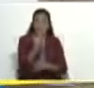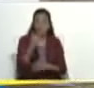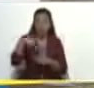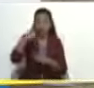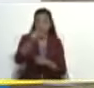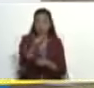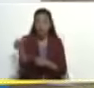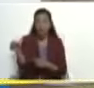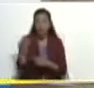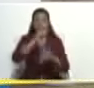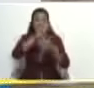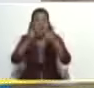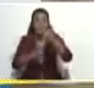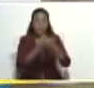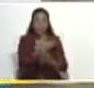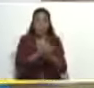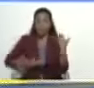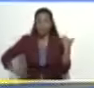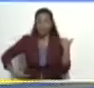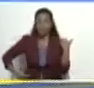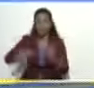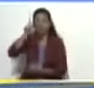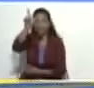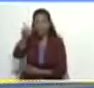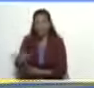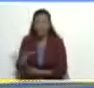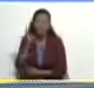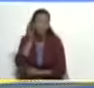la vicepresidenta ejecutiva,